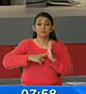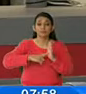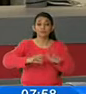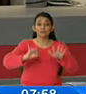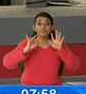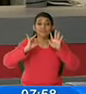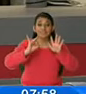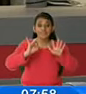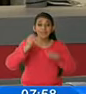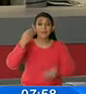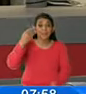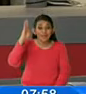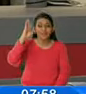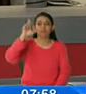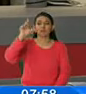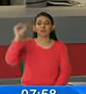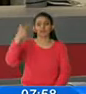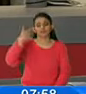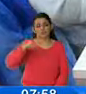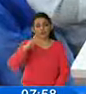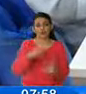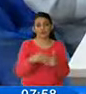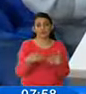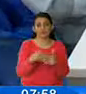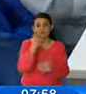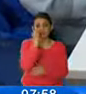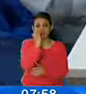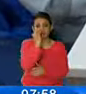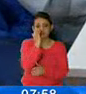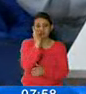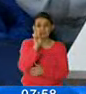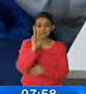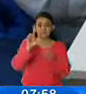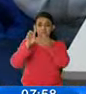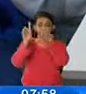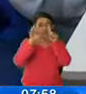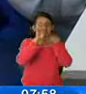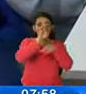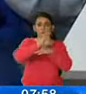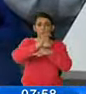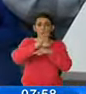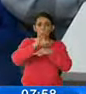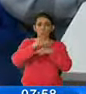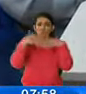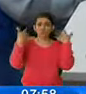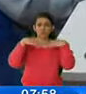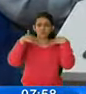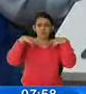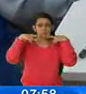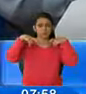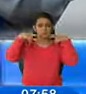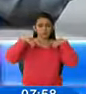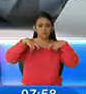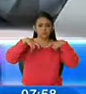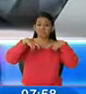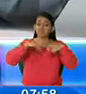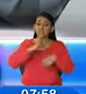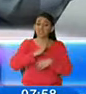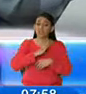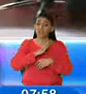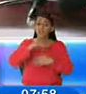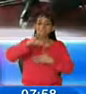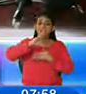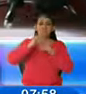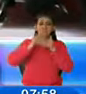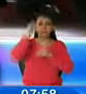billones de dólares. Dos empresas ecuatorianas aparecen en el estudio radar de las tecnolatinas con mayor